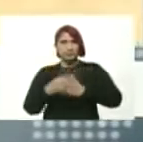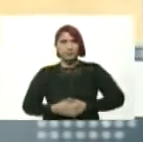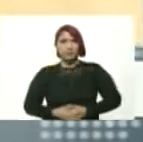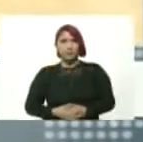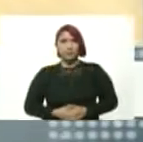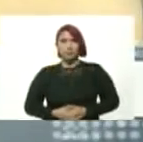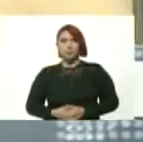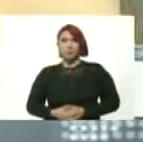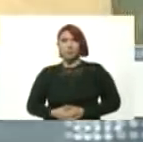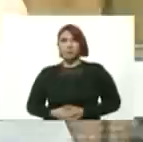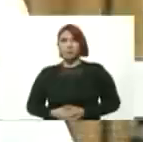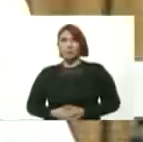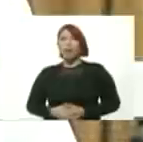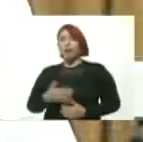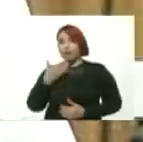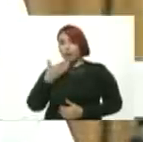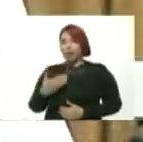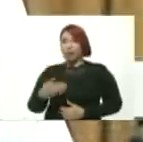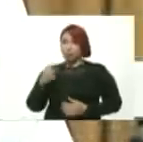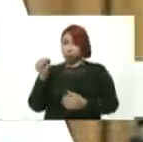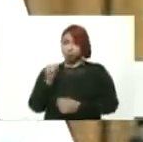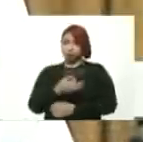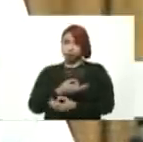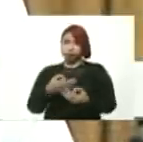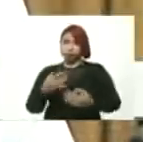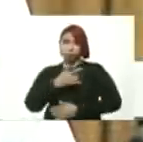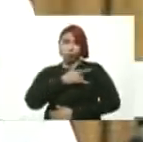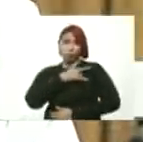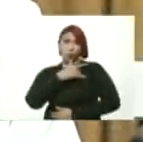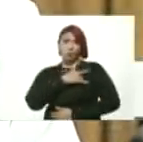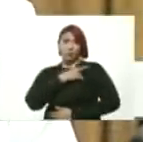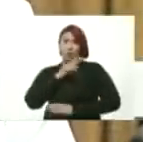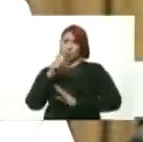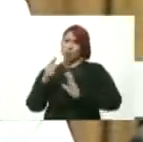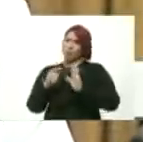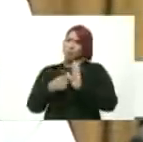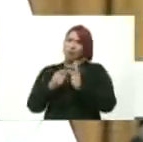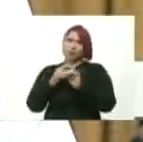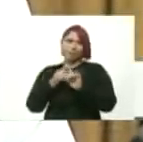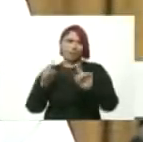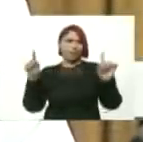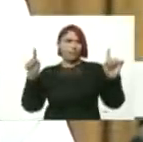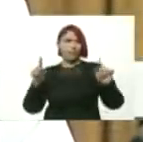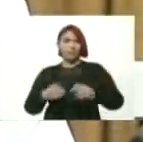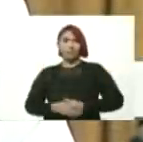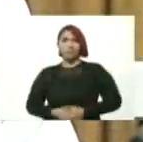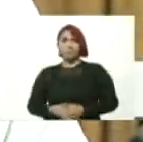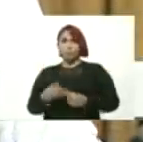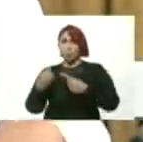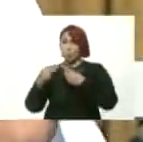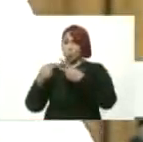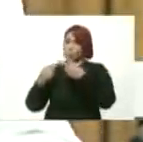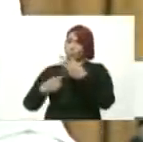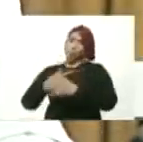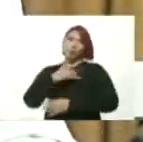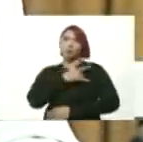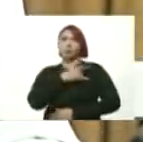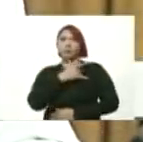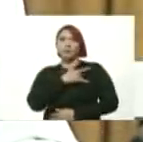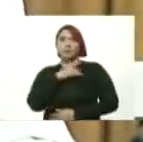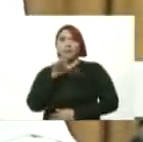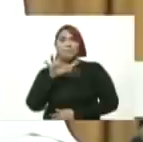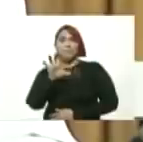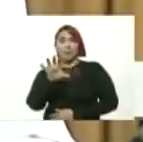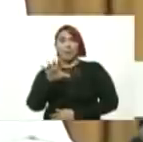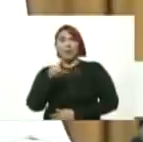si efectivamente esta universidad es una universidad completamente diferente presidente al resto de las universidades del país además